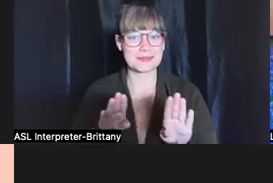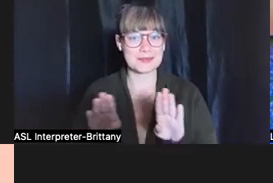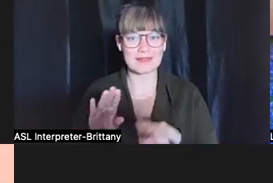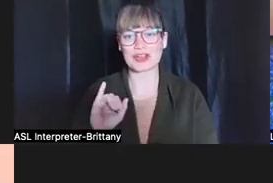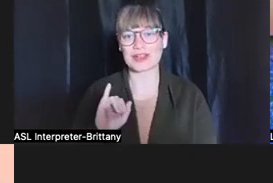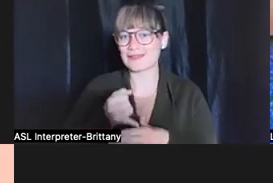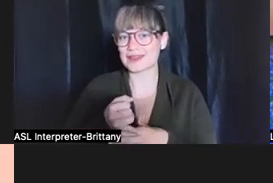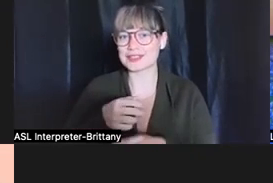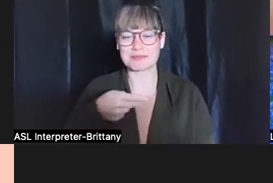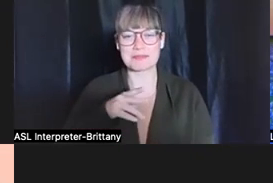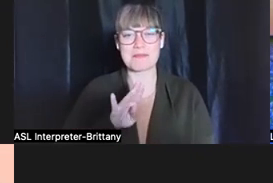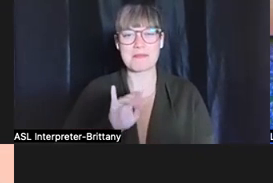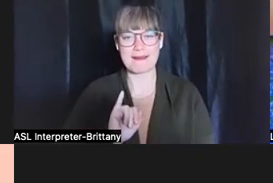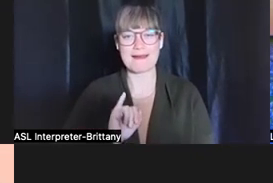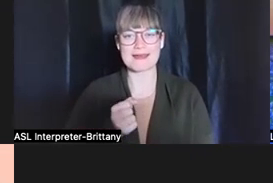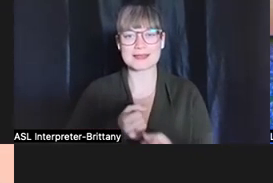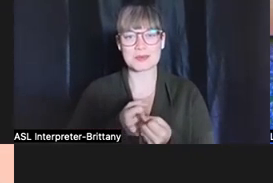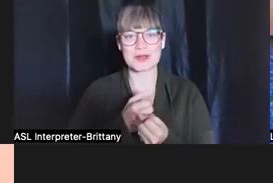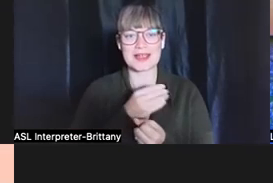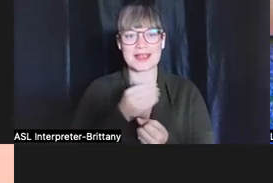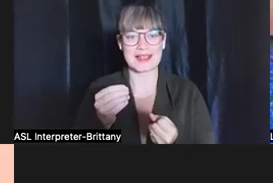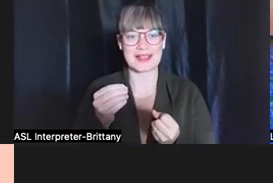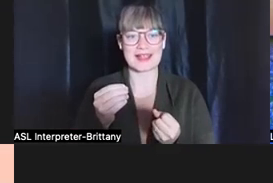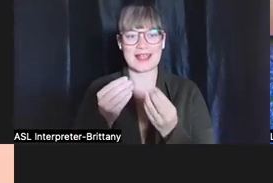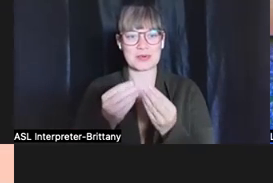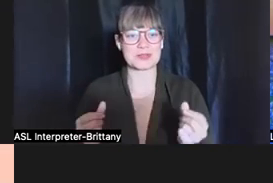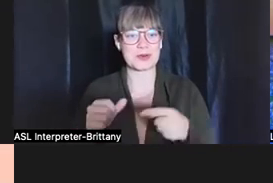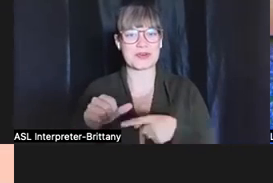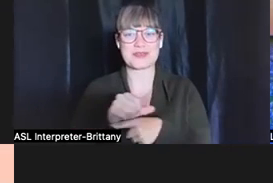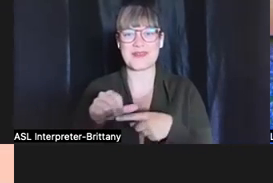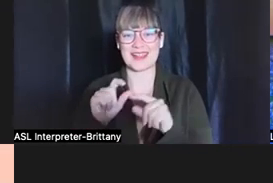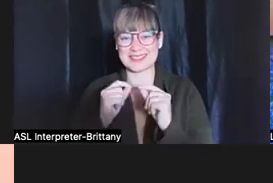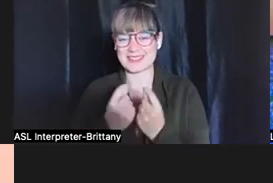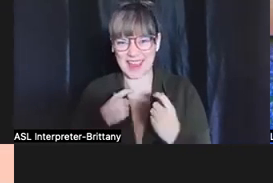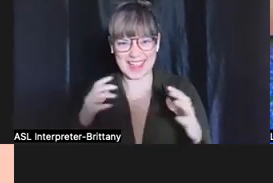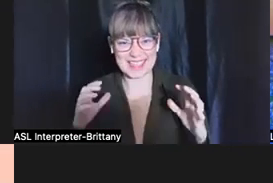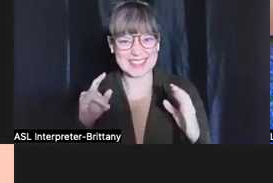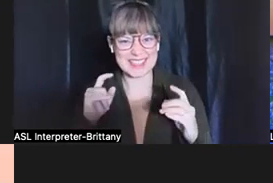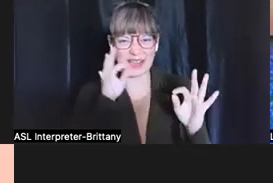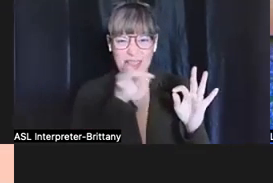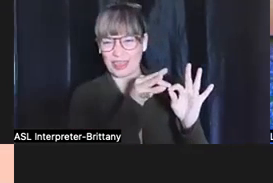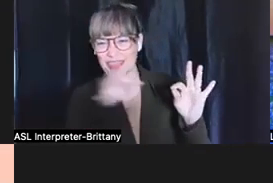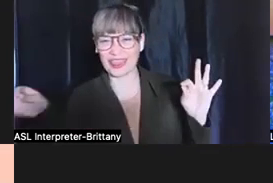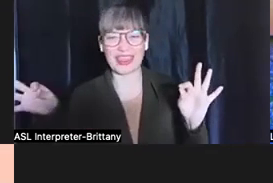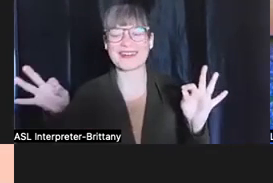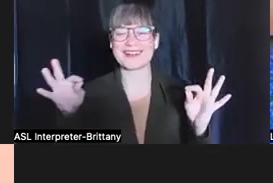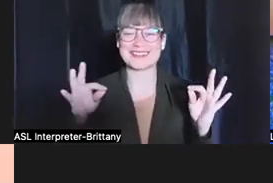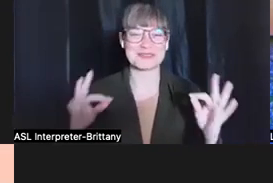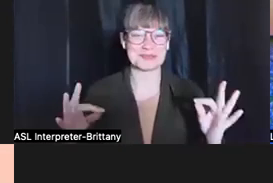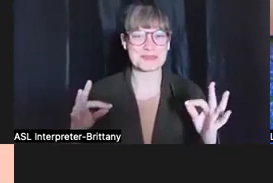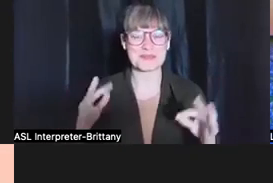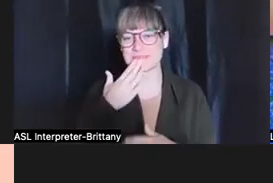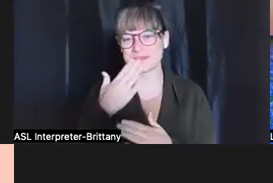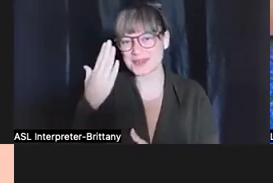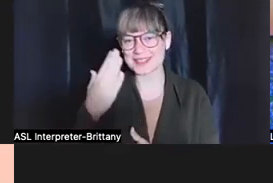Intervention, support, and restorative practices team. Del equipo de prácticas restaurativas y de comportamiento